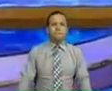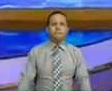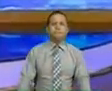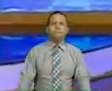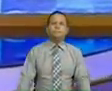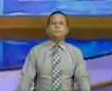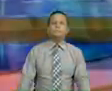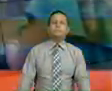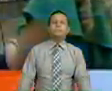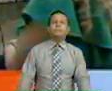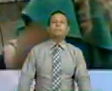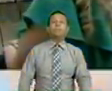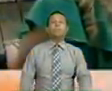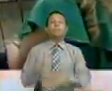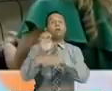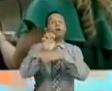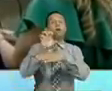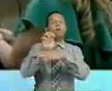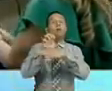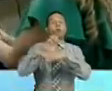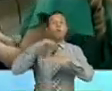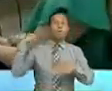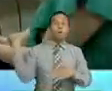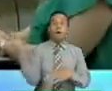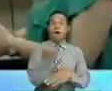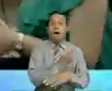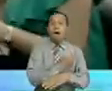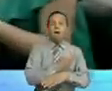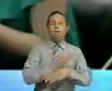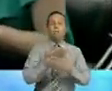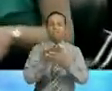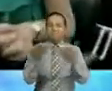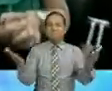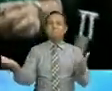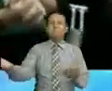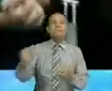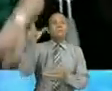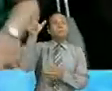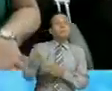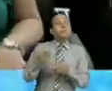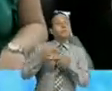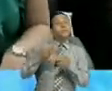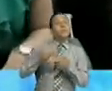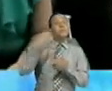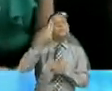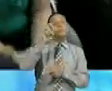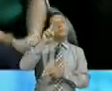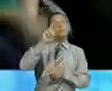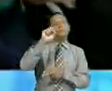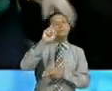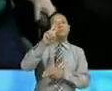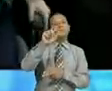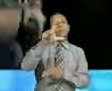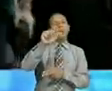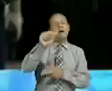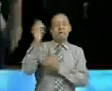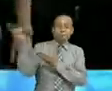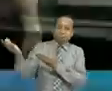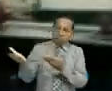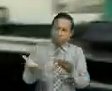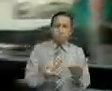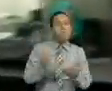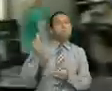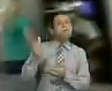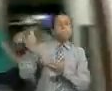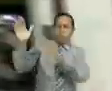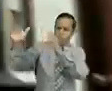El Ecuador entero le abre los brazos a Úrsula Stranger y esto ya está muy hablado, así que yo quiero invitarla a que ella venga,